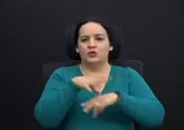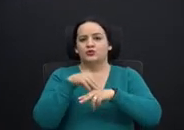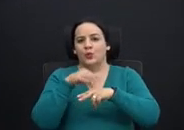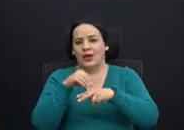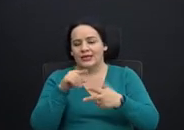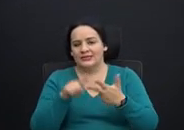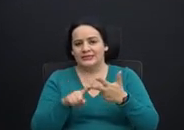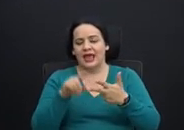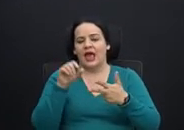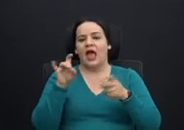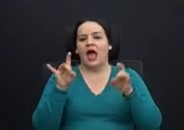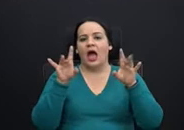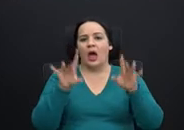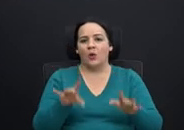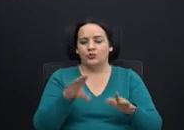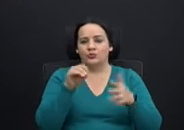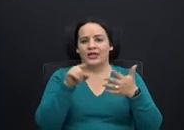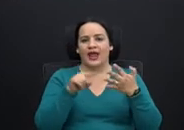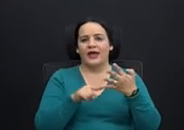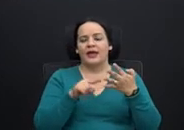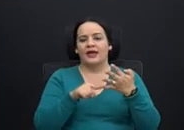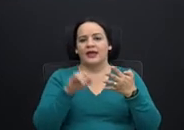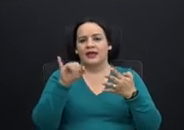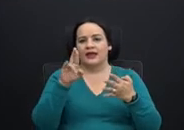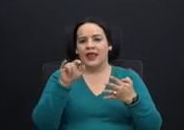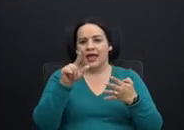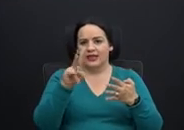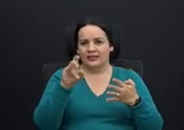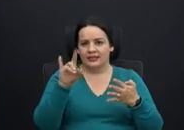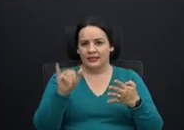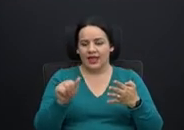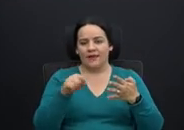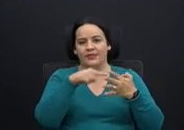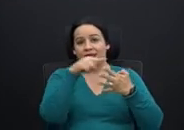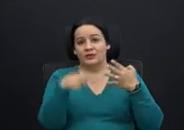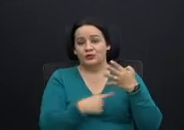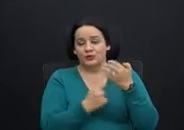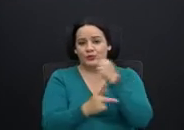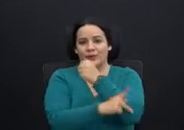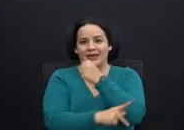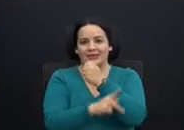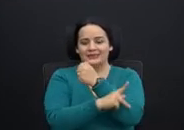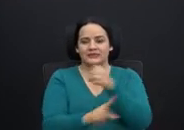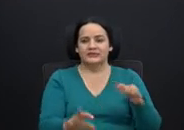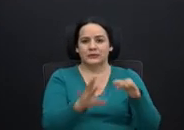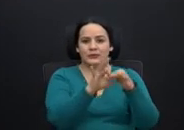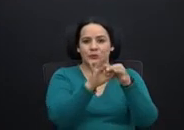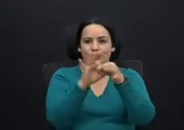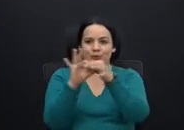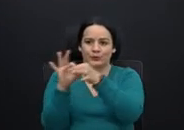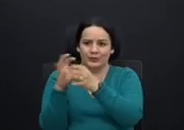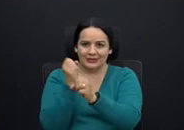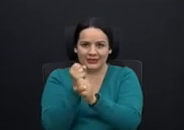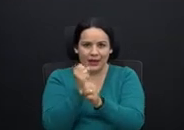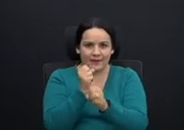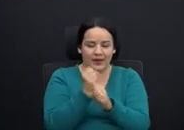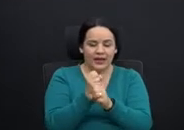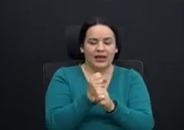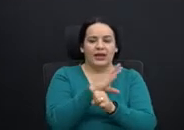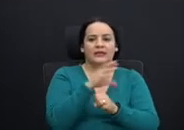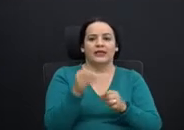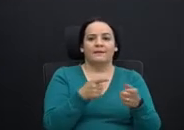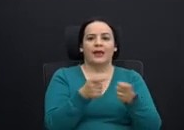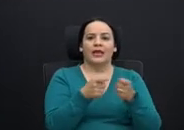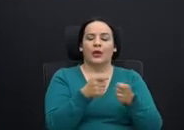Islandia, son países que empiezan a pegar y a unir la gestión de manejo de recursos naturales renovables y